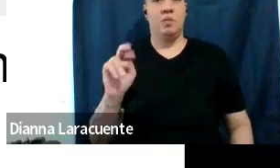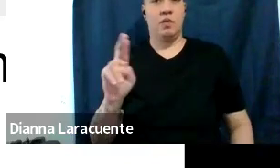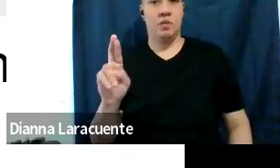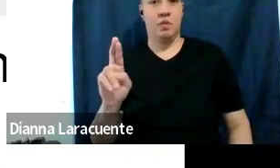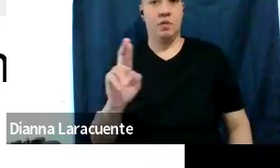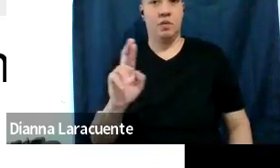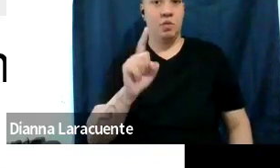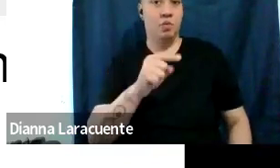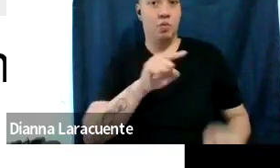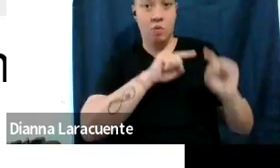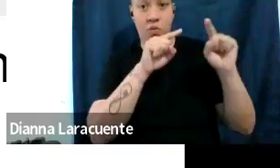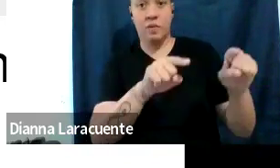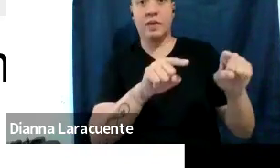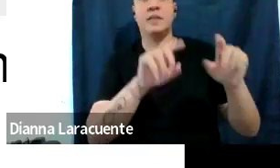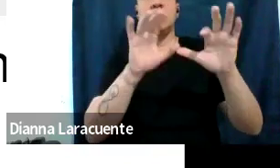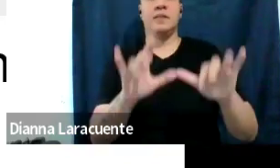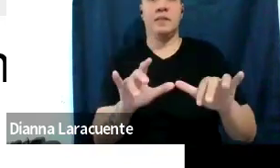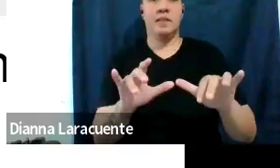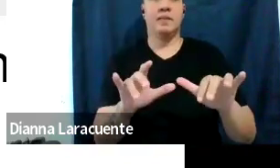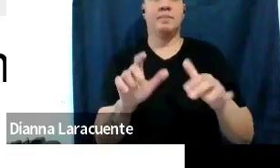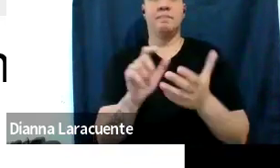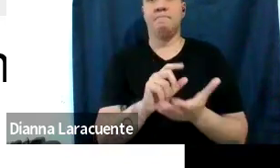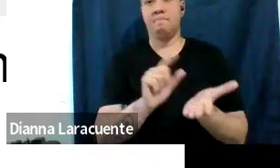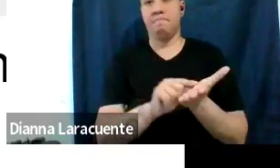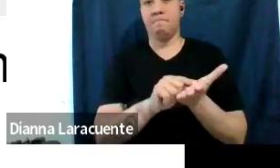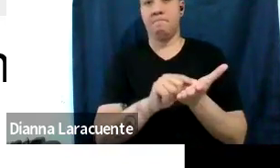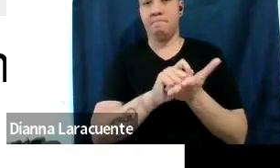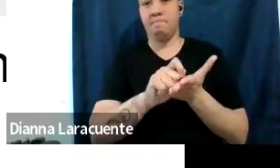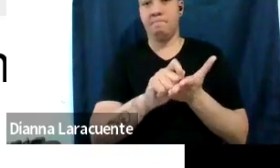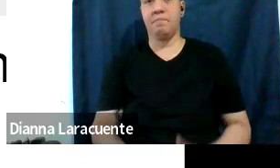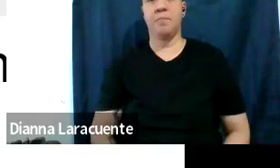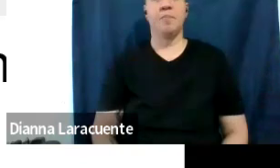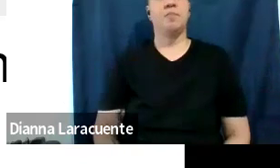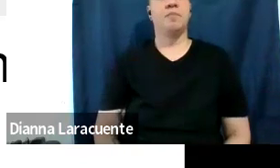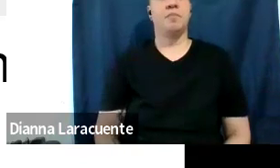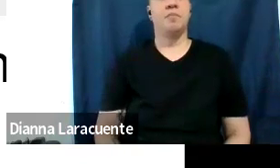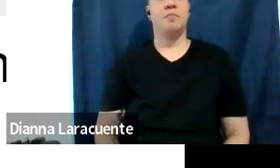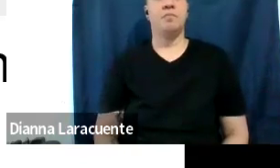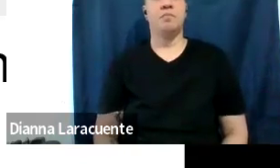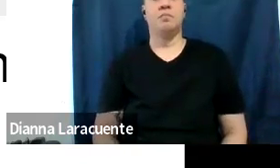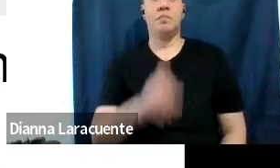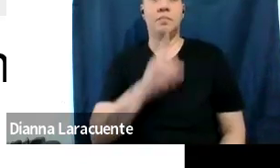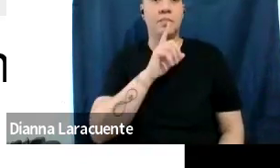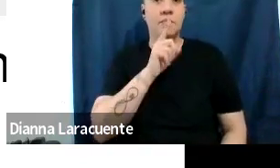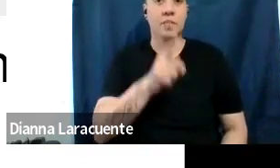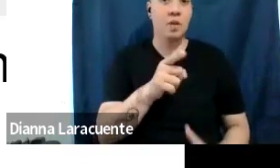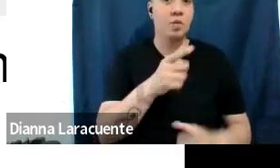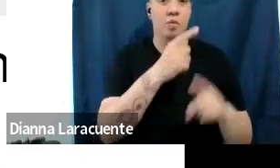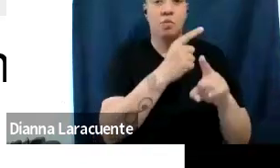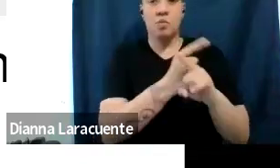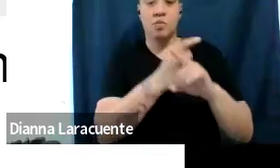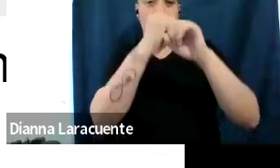va, sino que escribe este artículo. La realidad no corresponde al ensueño, los